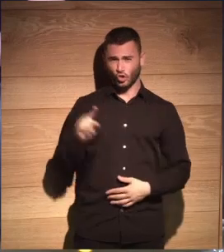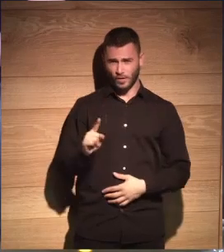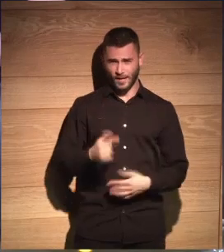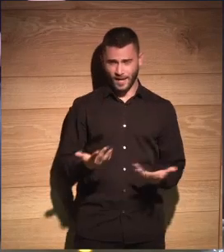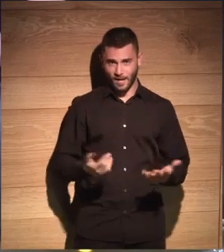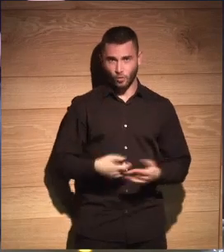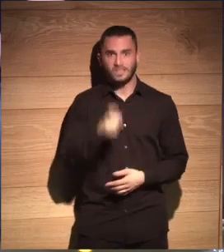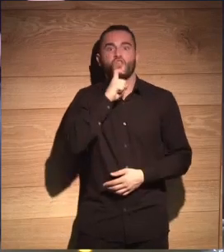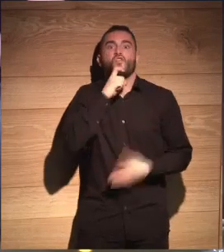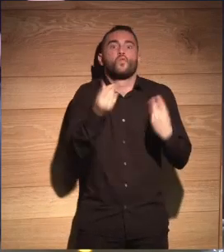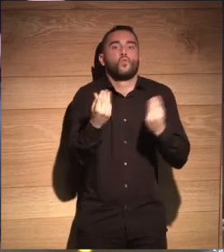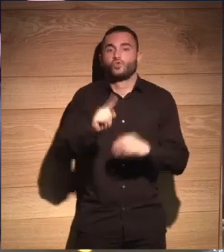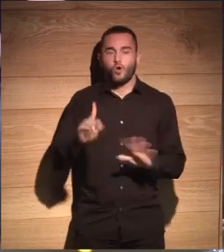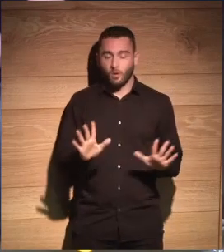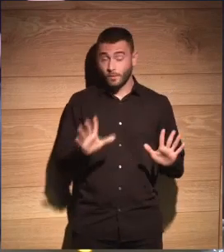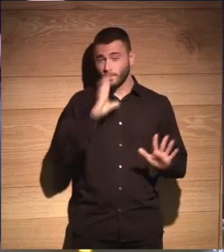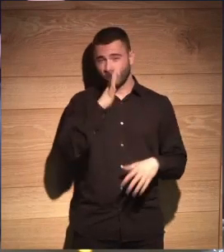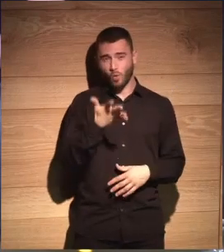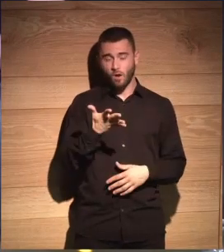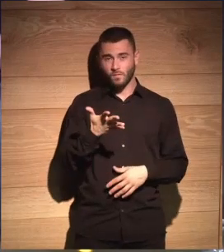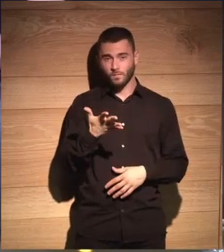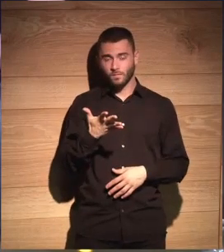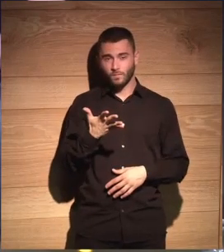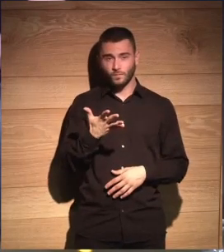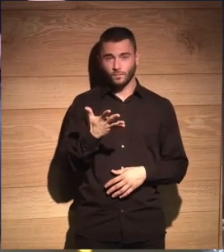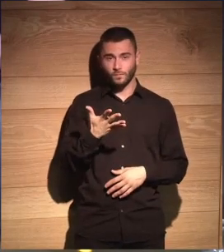es muy complicado porque no han hecho